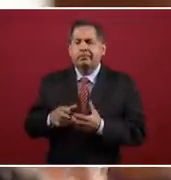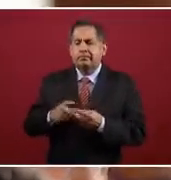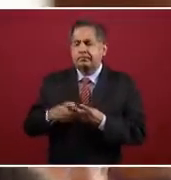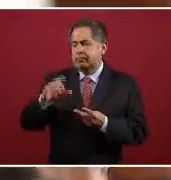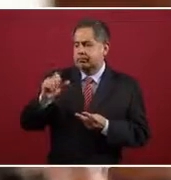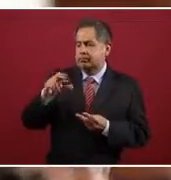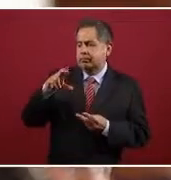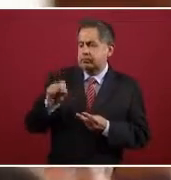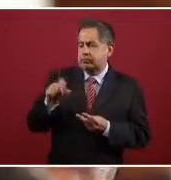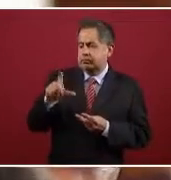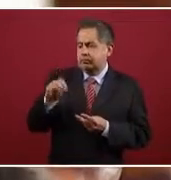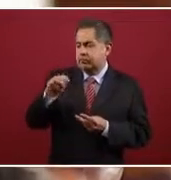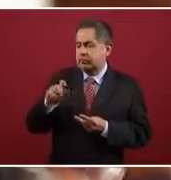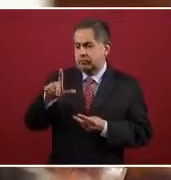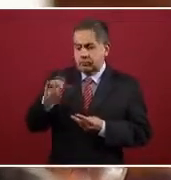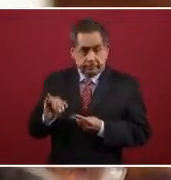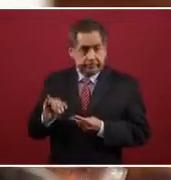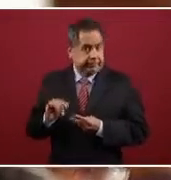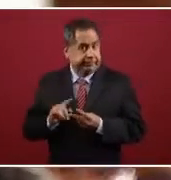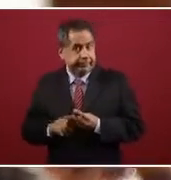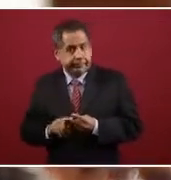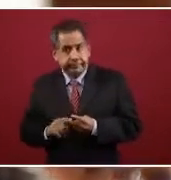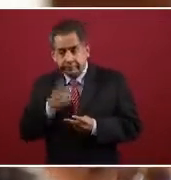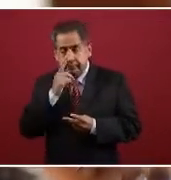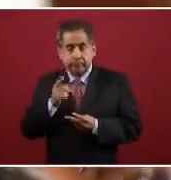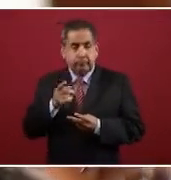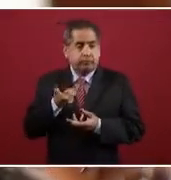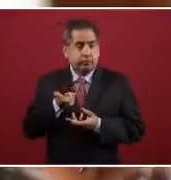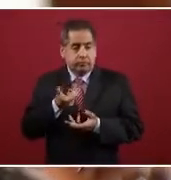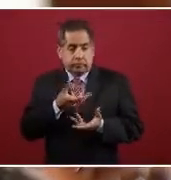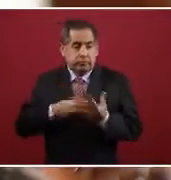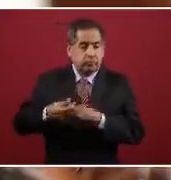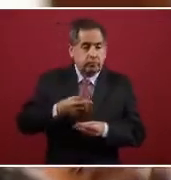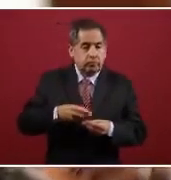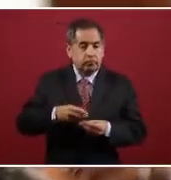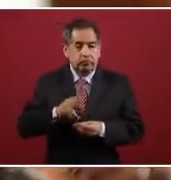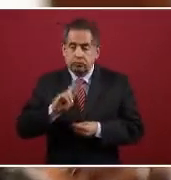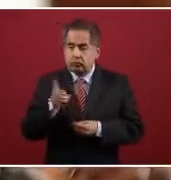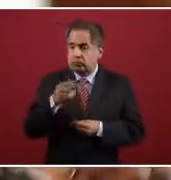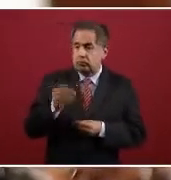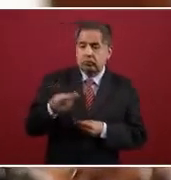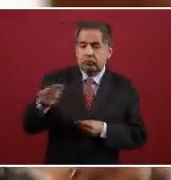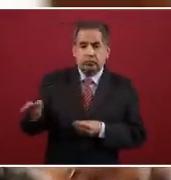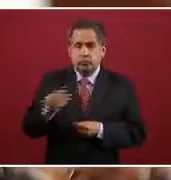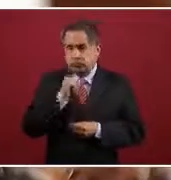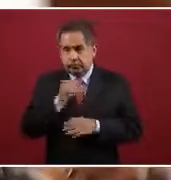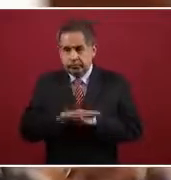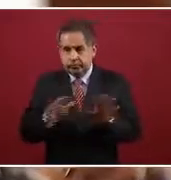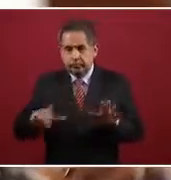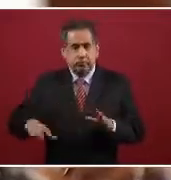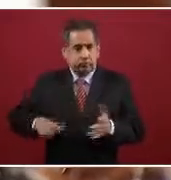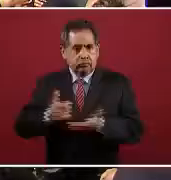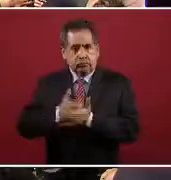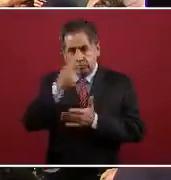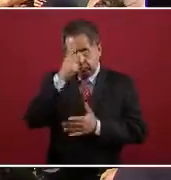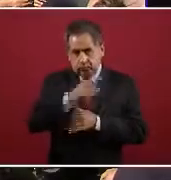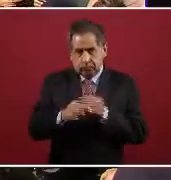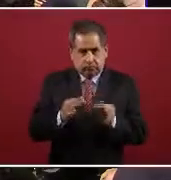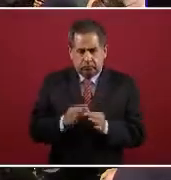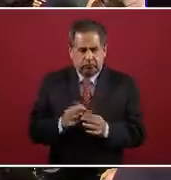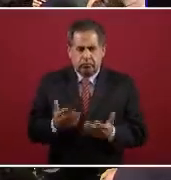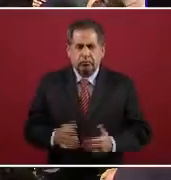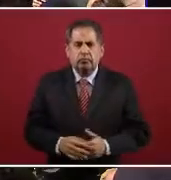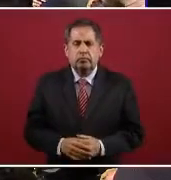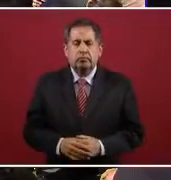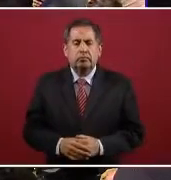Domelí ya señaló que pues no se va a reembolsar estas cifras de dinero que ya ha pagado el gobierno de México. Gracias.